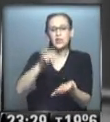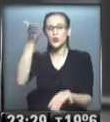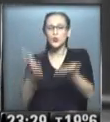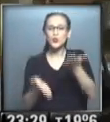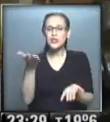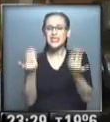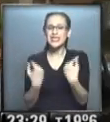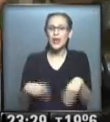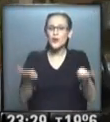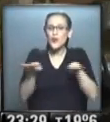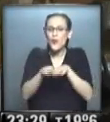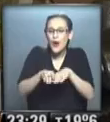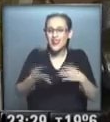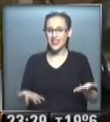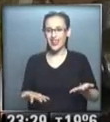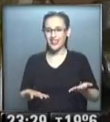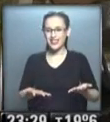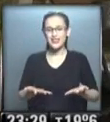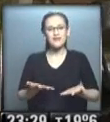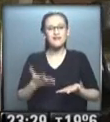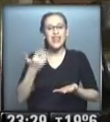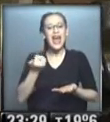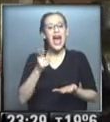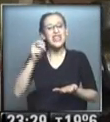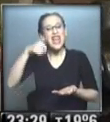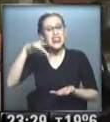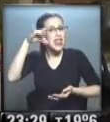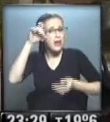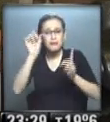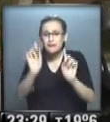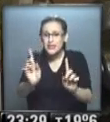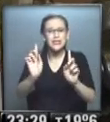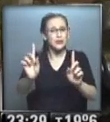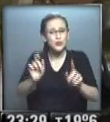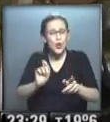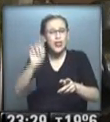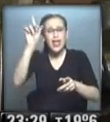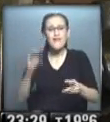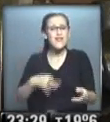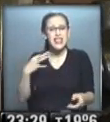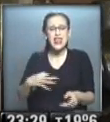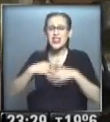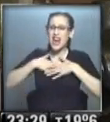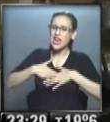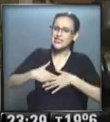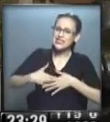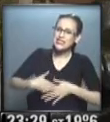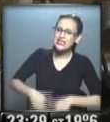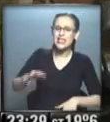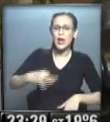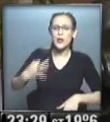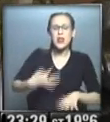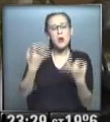más igualitario, hacerlo como Allende quería hacerlo, que era de una vía pacífica, ¿no es verdad?, sin